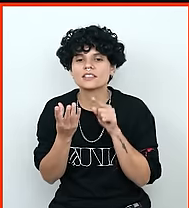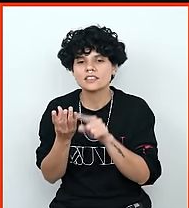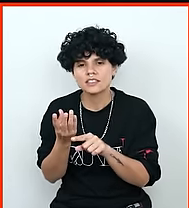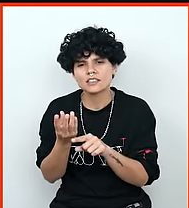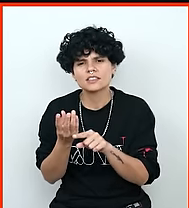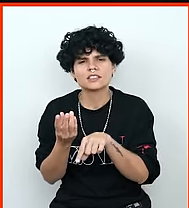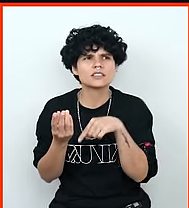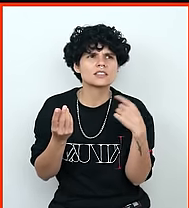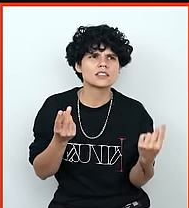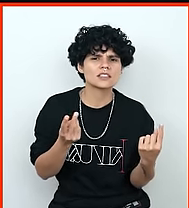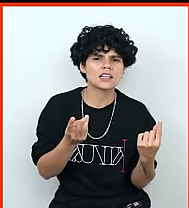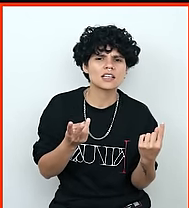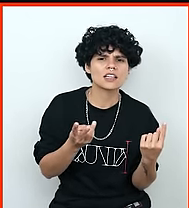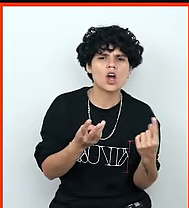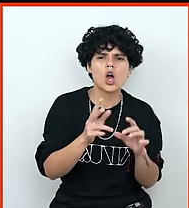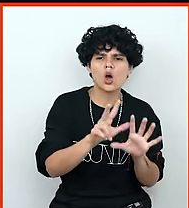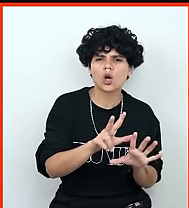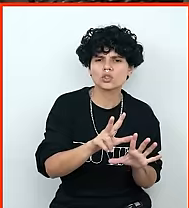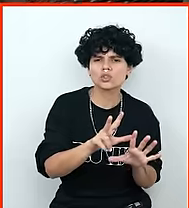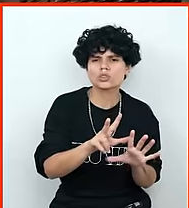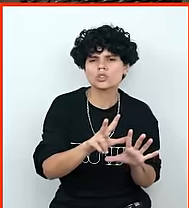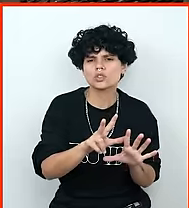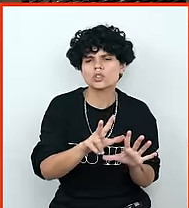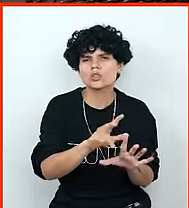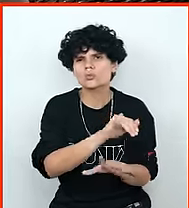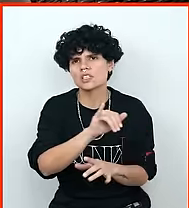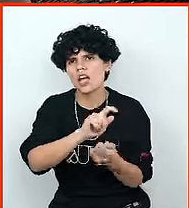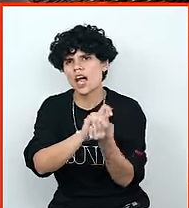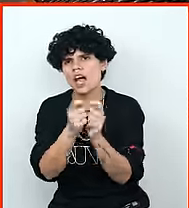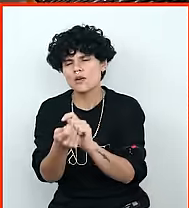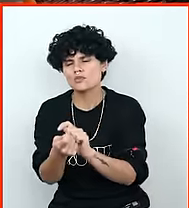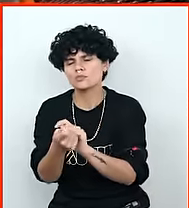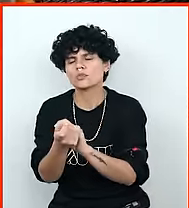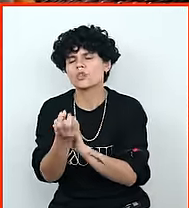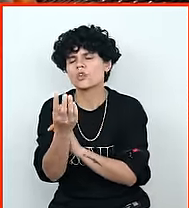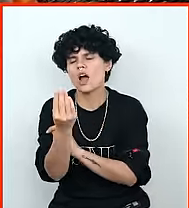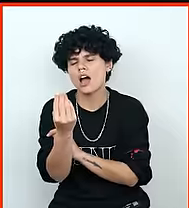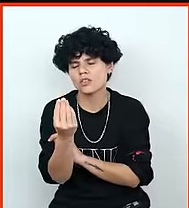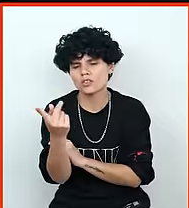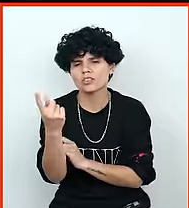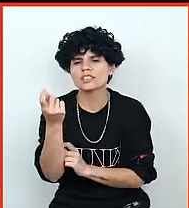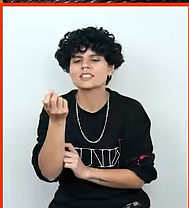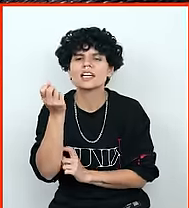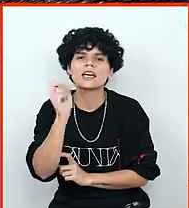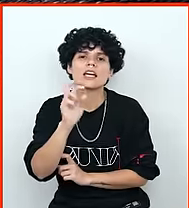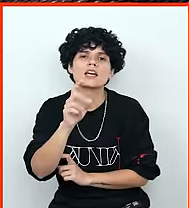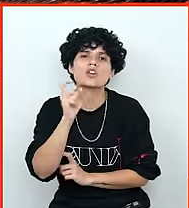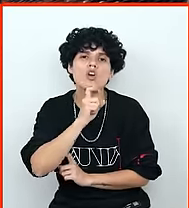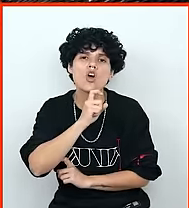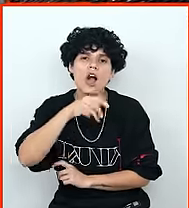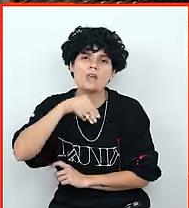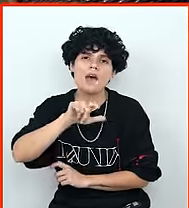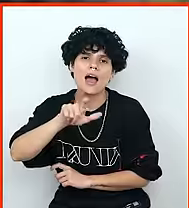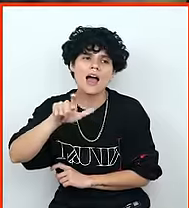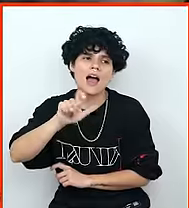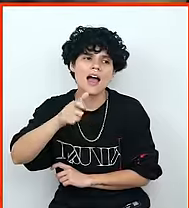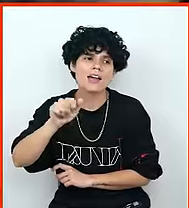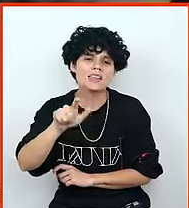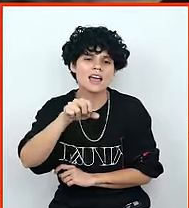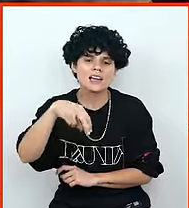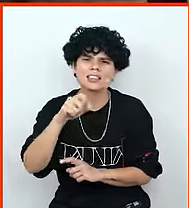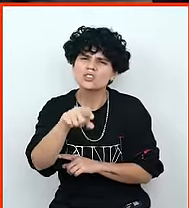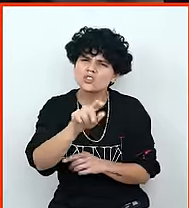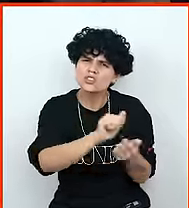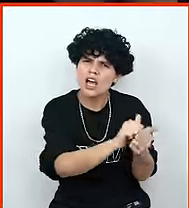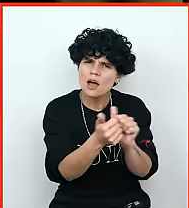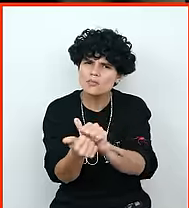Río, después de los 8 hasta como los 16, 17 en la Florida, en Rojas Magallanes, en 18 en la Vía Licahue, y después nos fui a Paidó. Y es